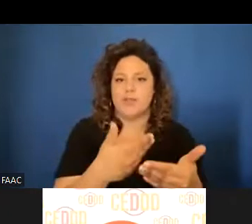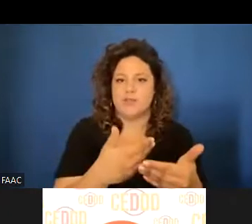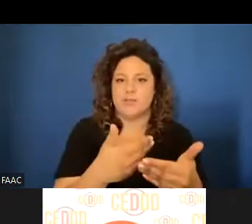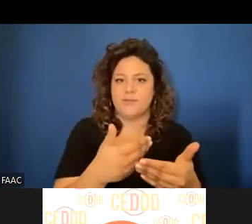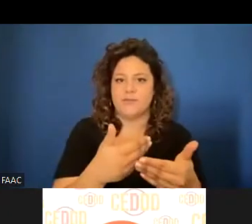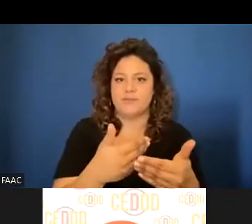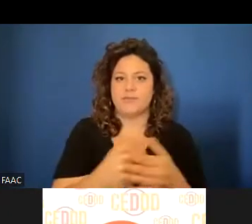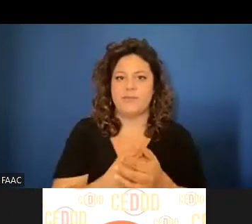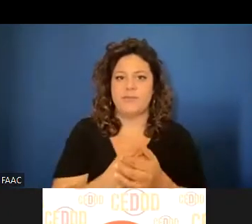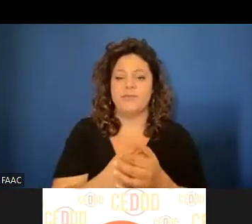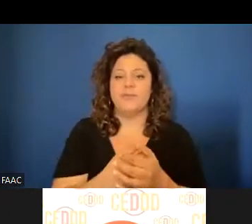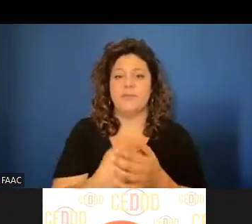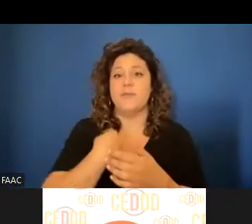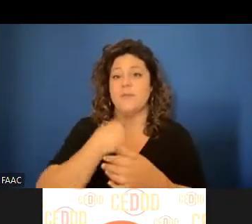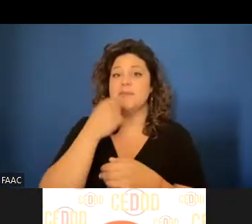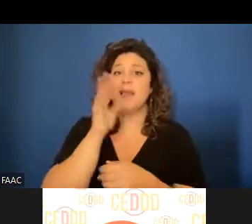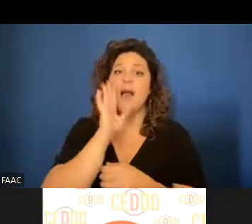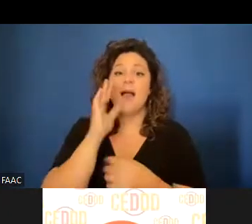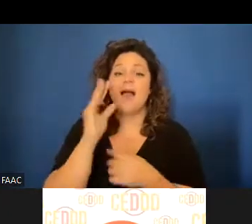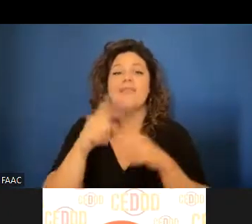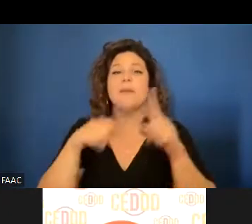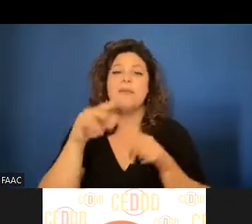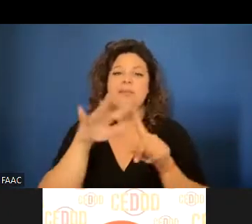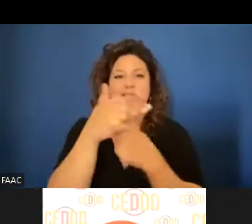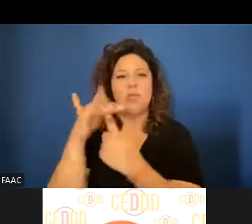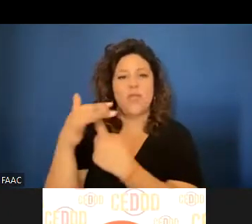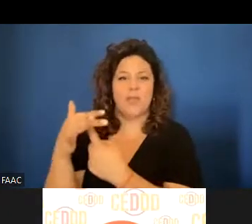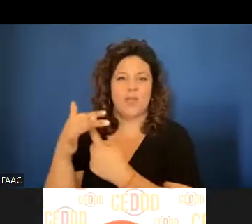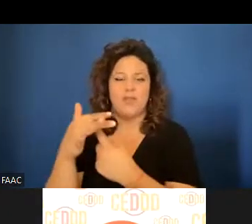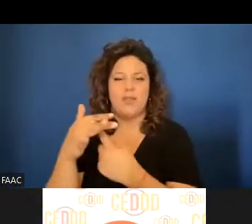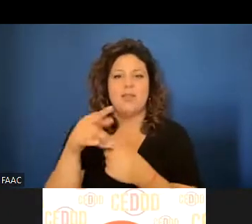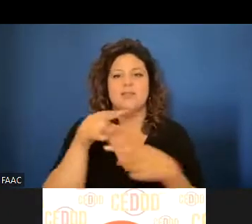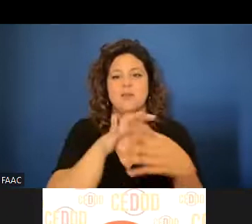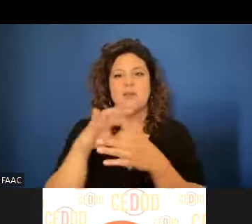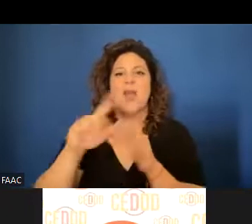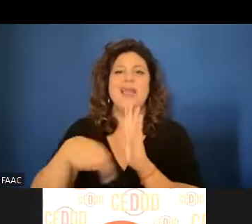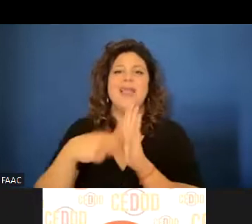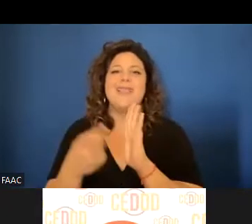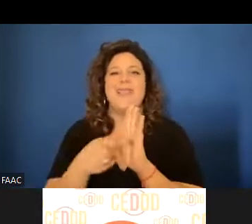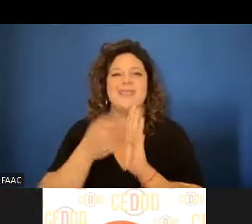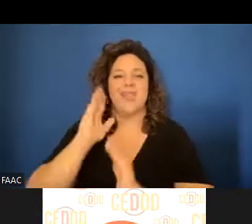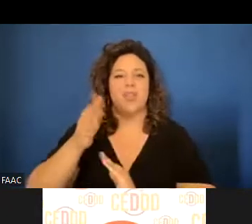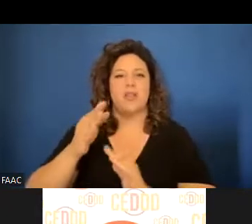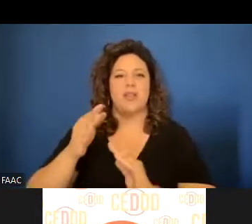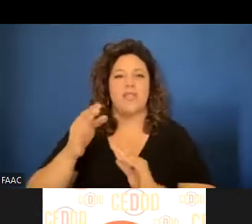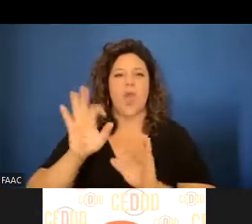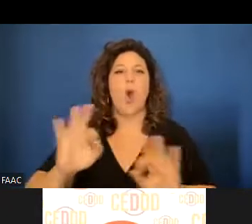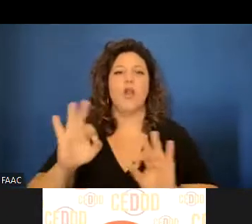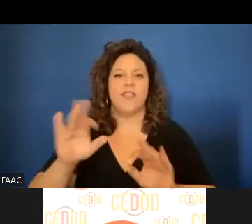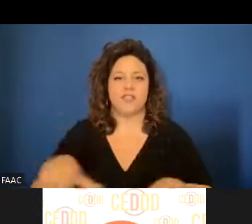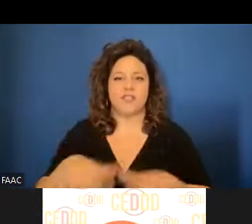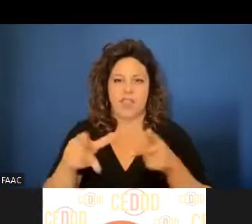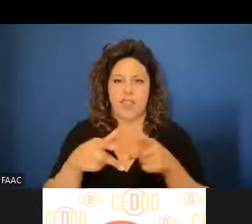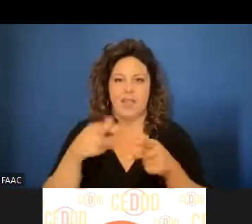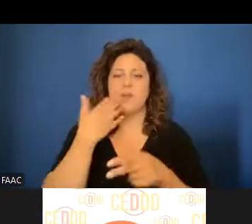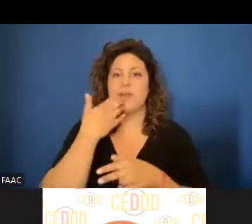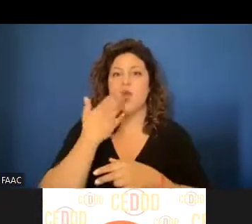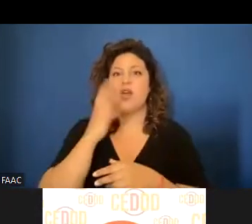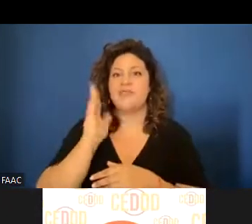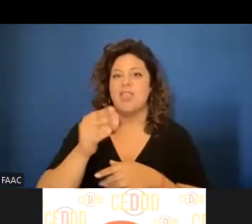quita el grado de discapacidad, no entra dentro del cupo de las personas con discapacidad de ese centro especial de empleo. Y muchas veces las empresas utilizan la